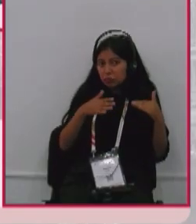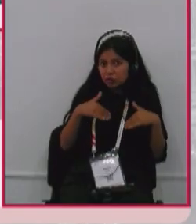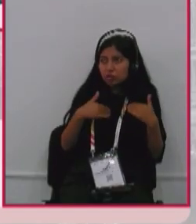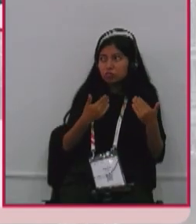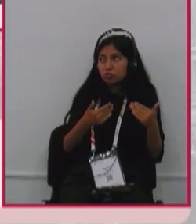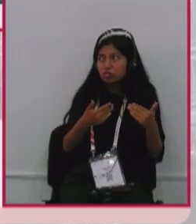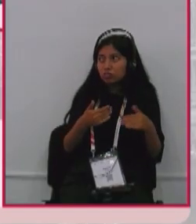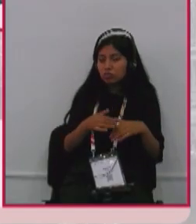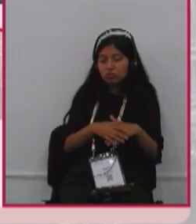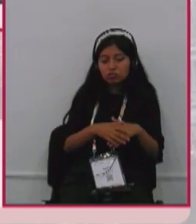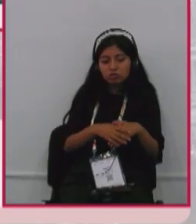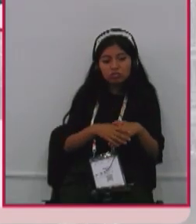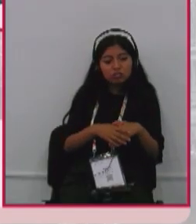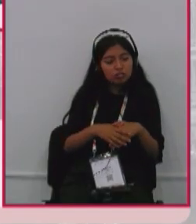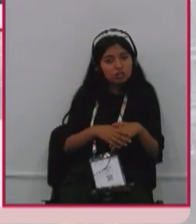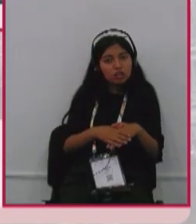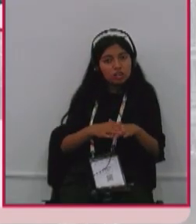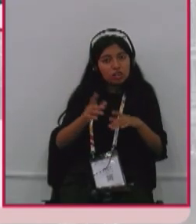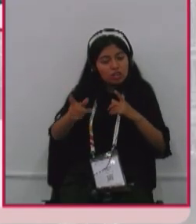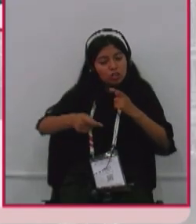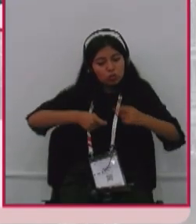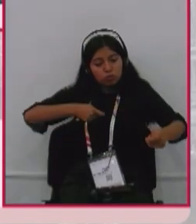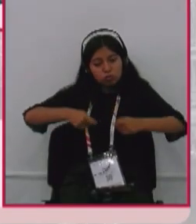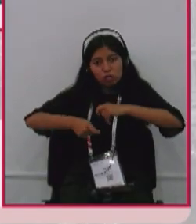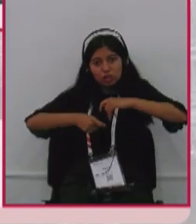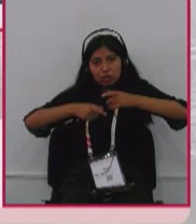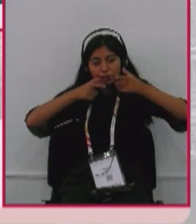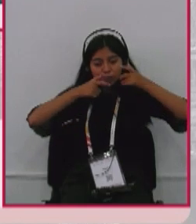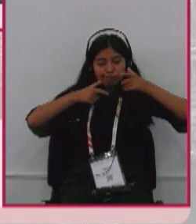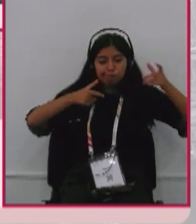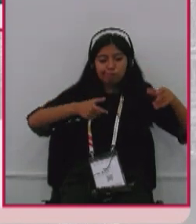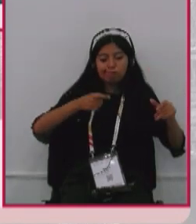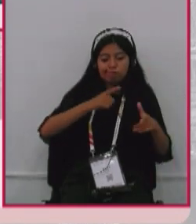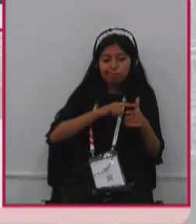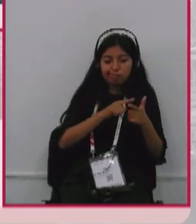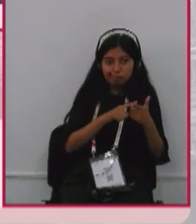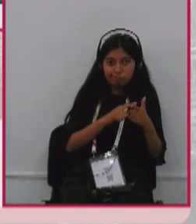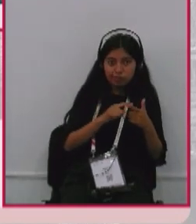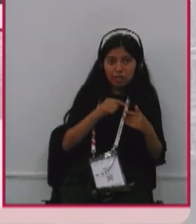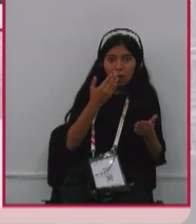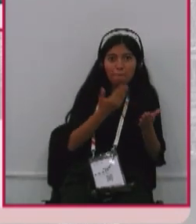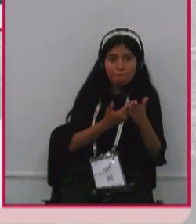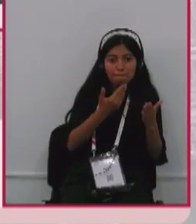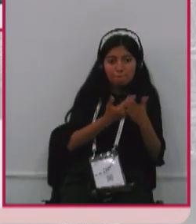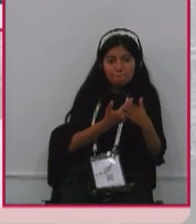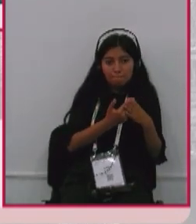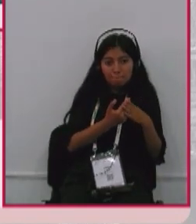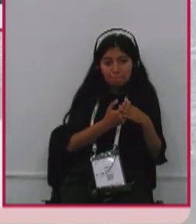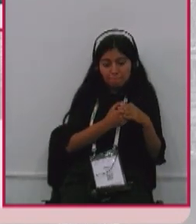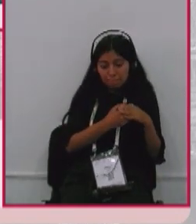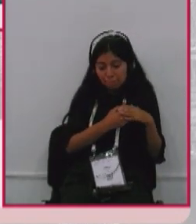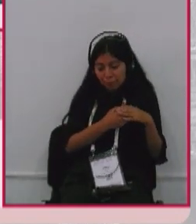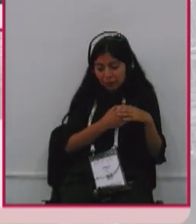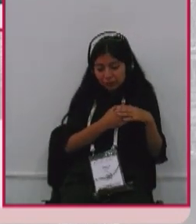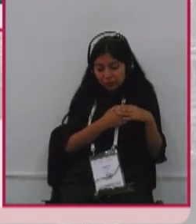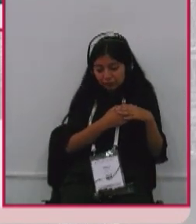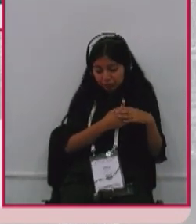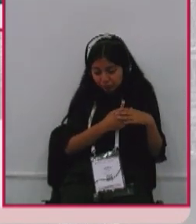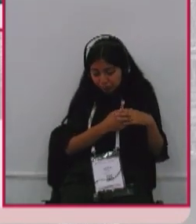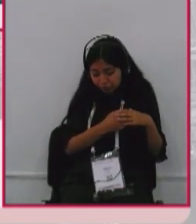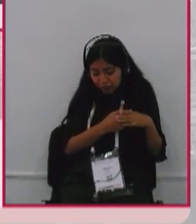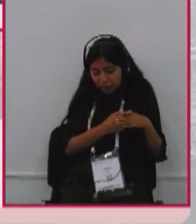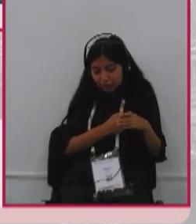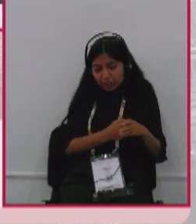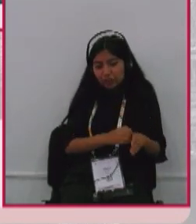podemos controlar este riesgo. Y para eso teníamos que hacer pruebas, ¿no? Que hacer pruebas pilotos